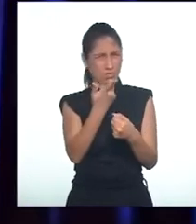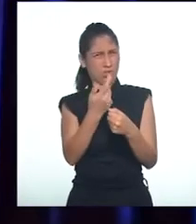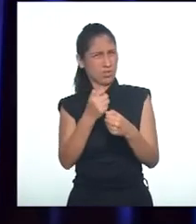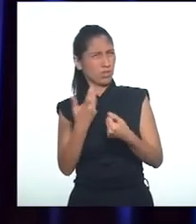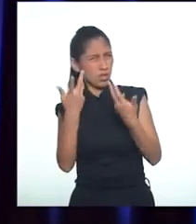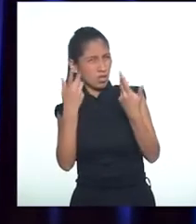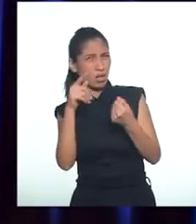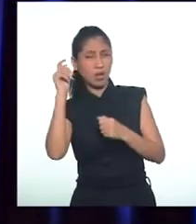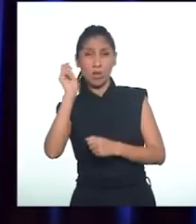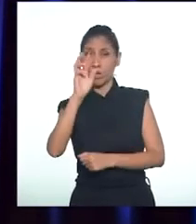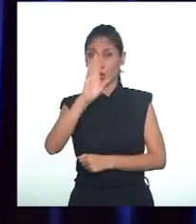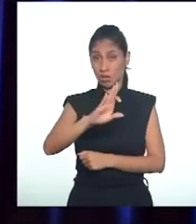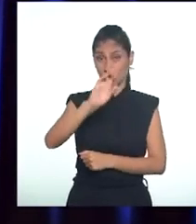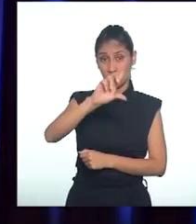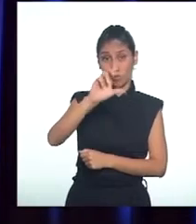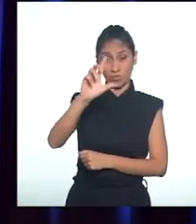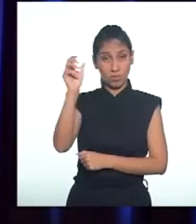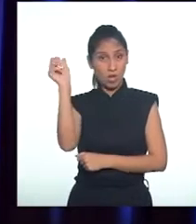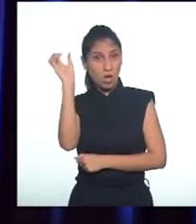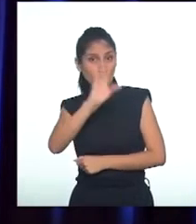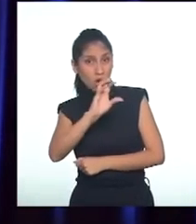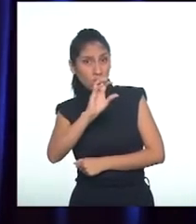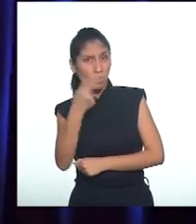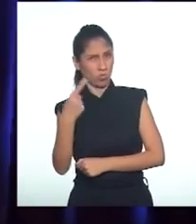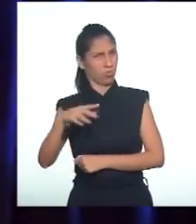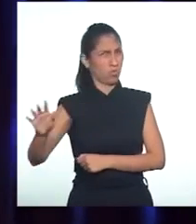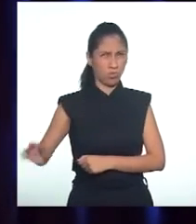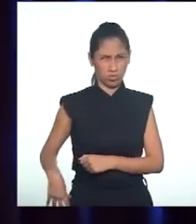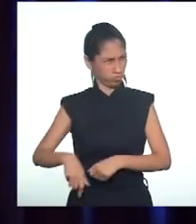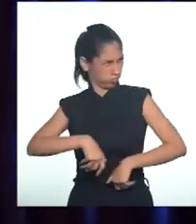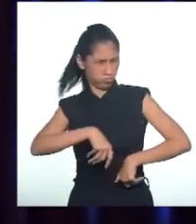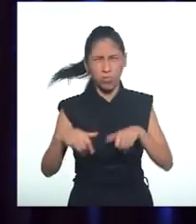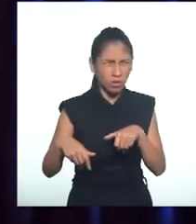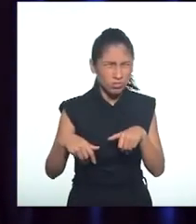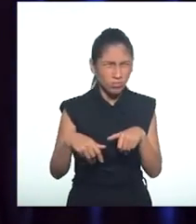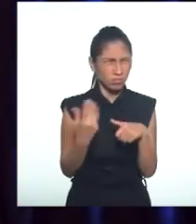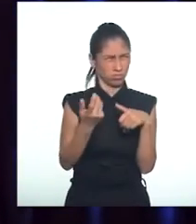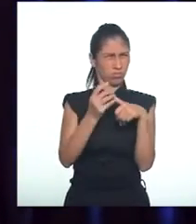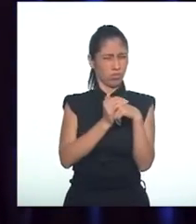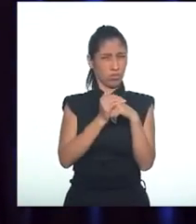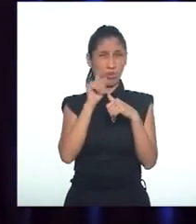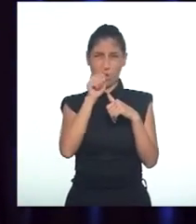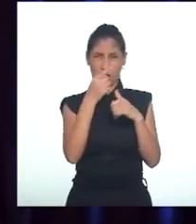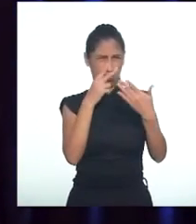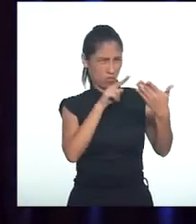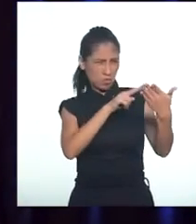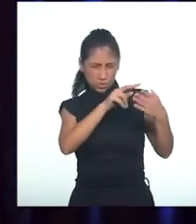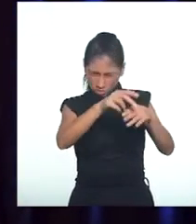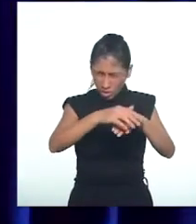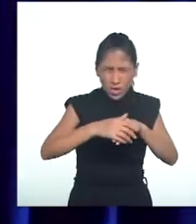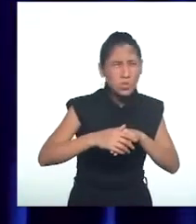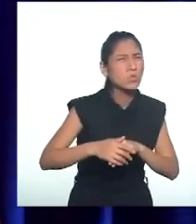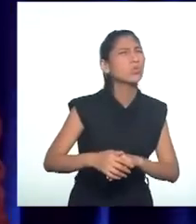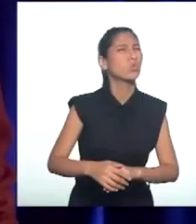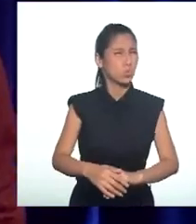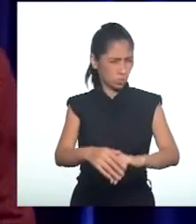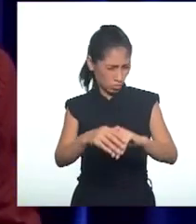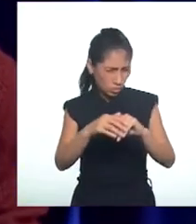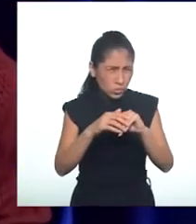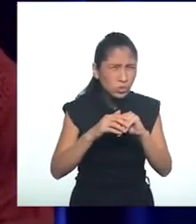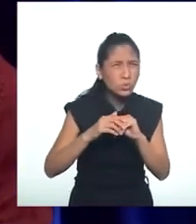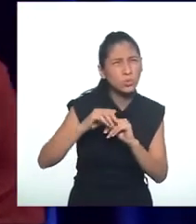Froc ha respondido uno de esos ladridos salvajes en los que hay algo de aullido y